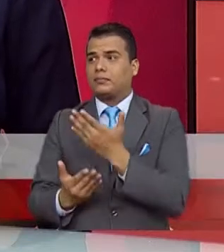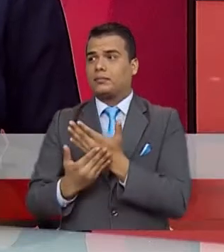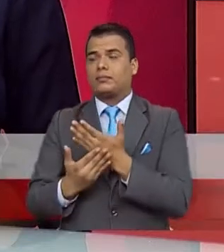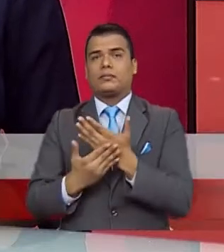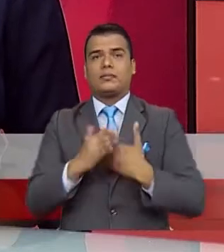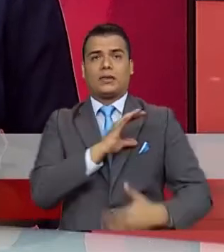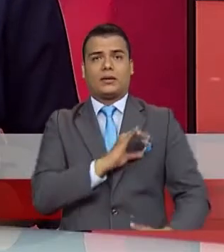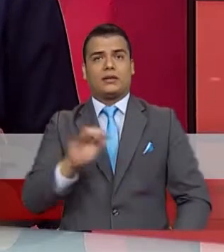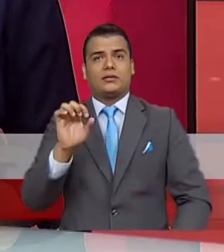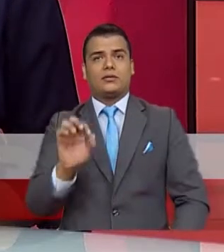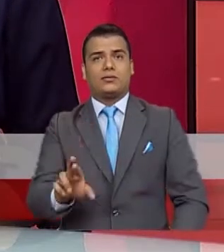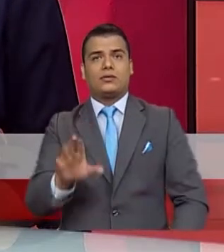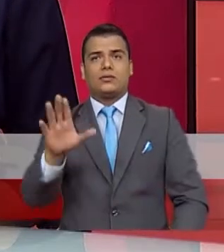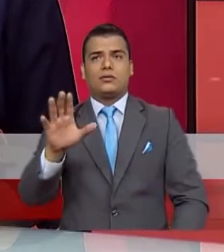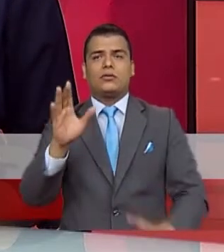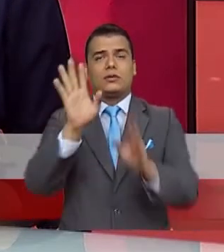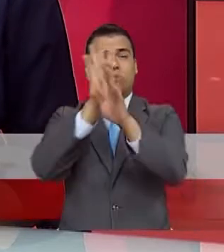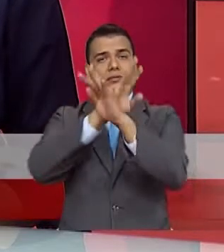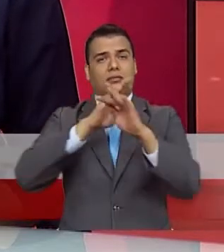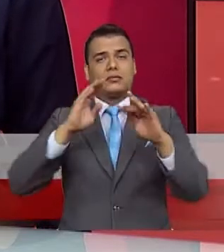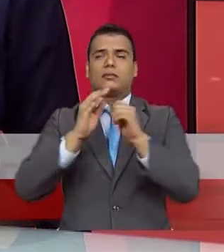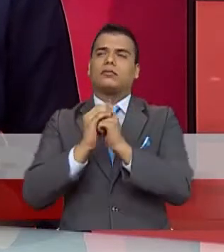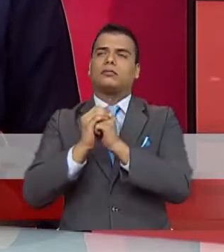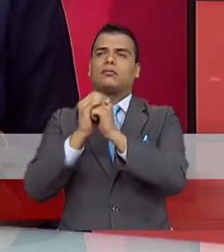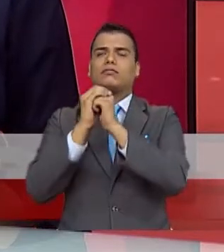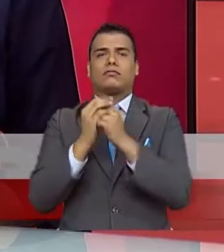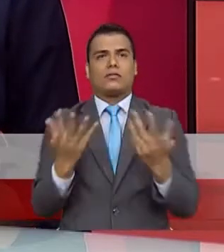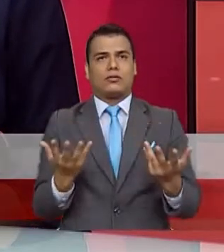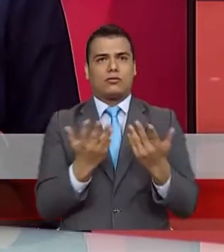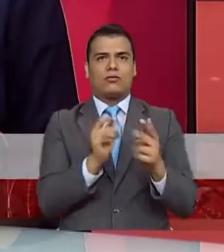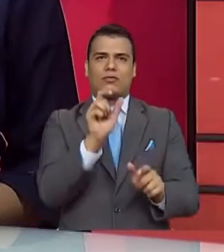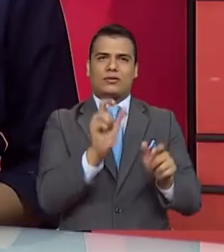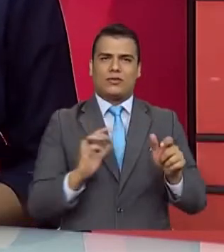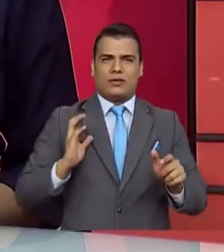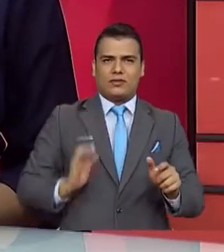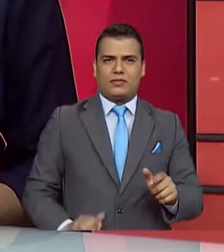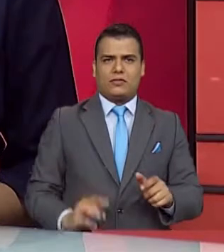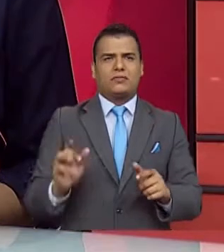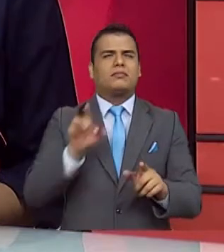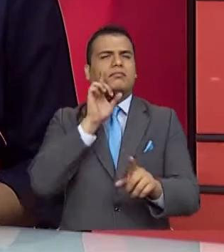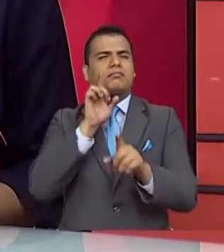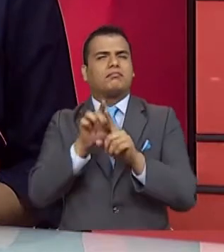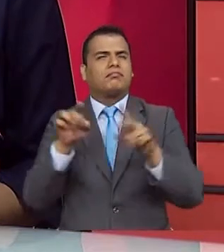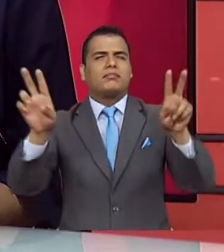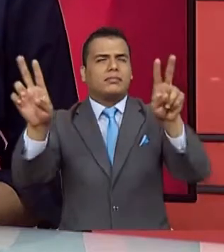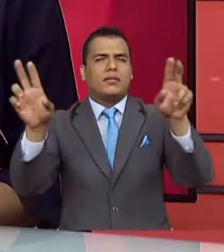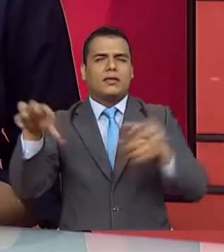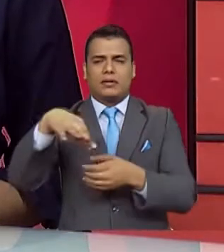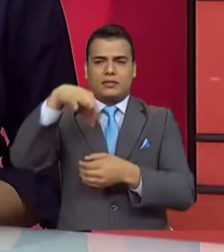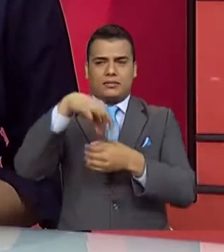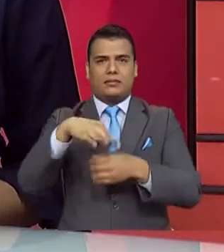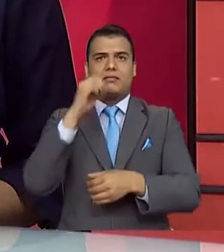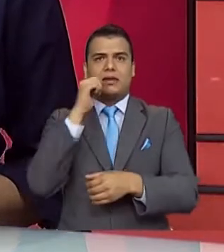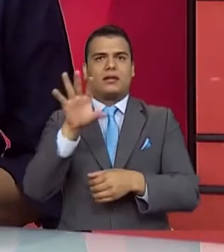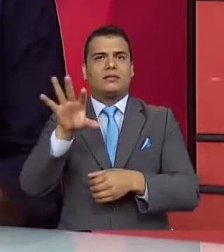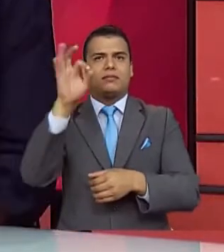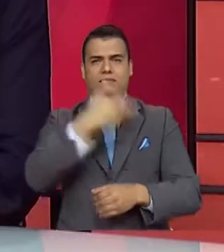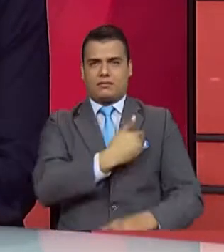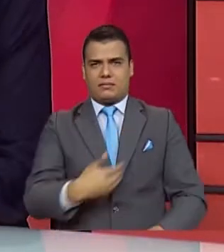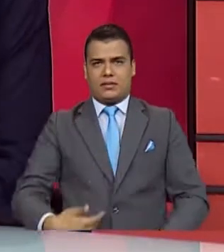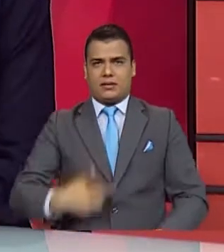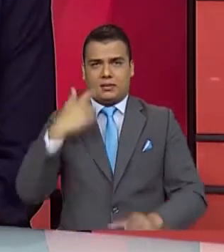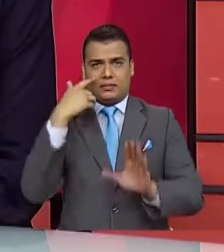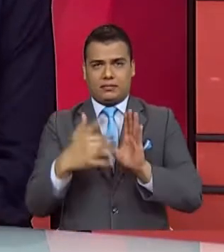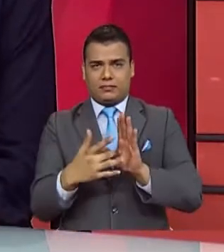En el sur de Cali se adelanta una vigilia liderada por grupos ciudadanos en torno a las elecciones presidenciales de mañana. Con toda la información